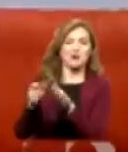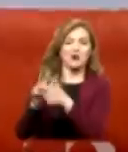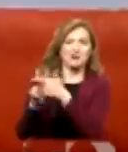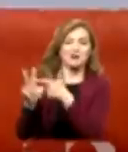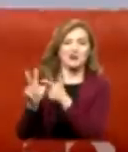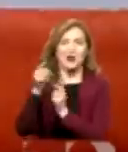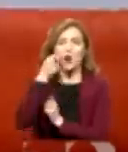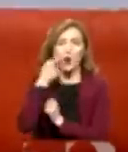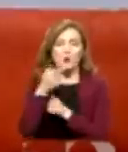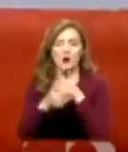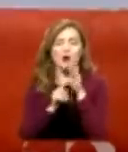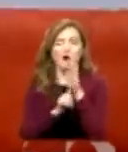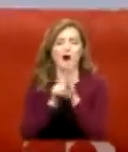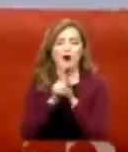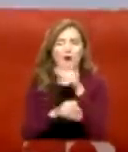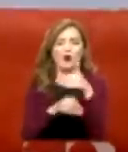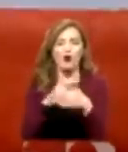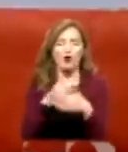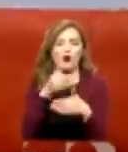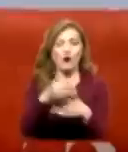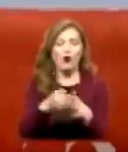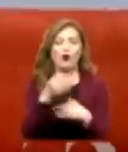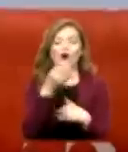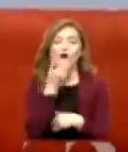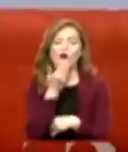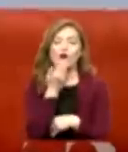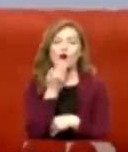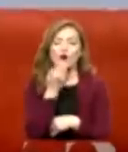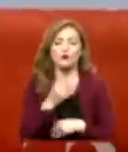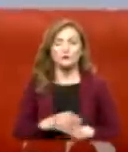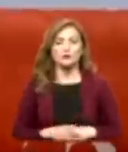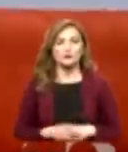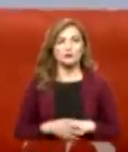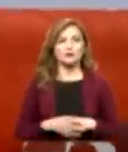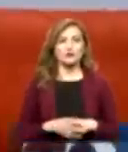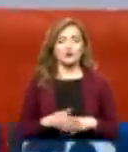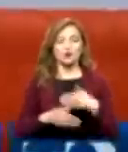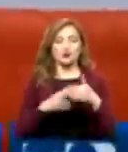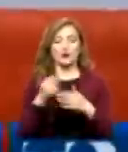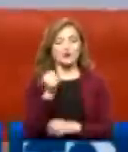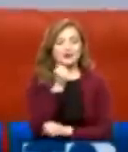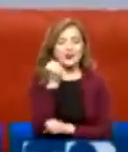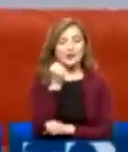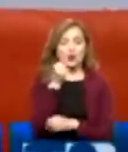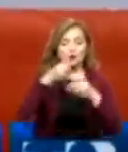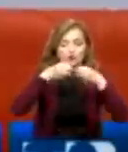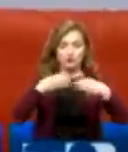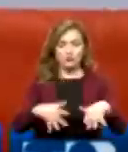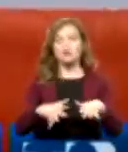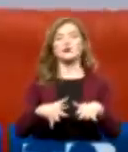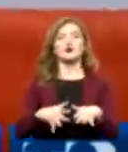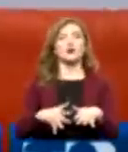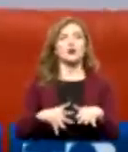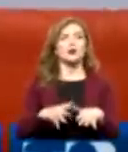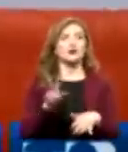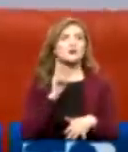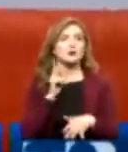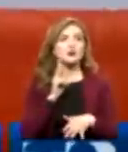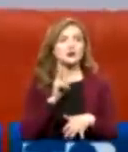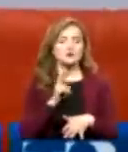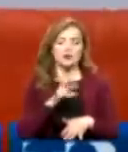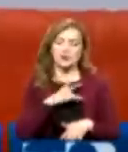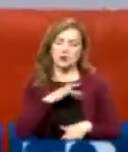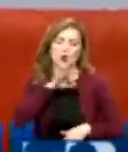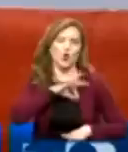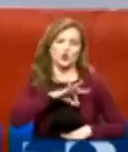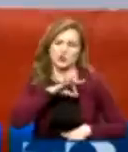va a desarrollar el proceso. Un proceso siempre puede ser susceptible de ganarlo o perderlo, pero la víctima tiene que estar consciente de eso. Ahora, claro,